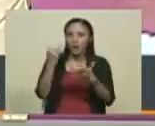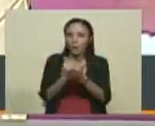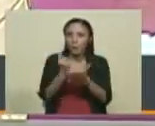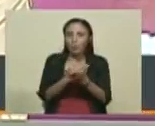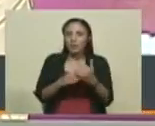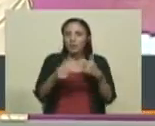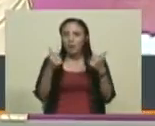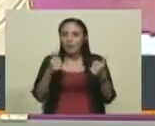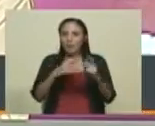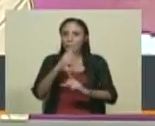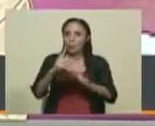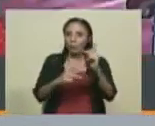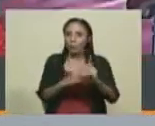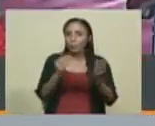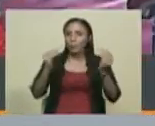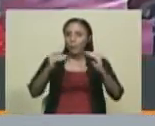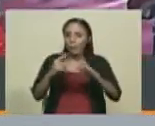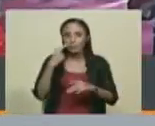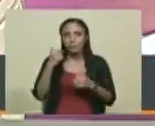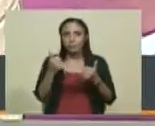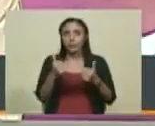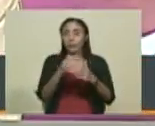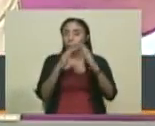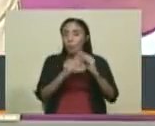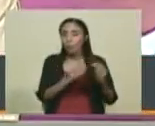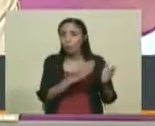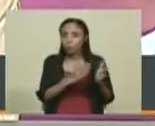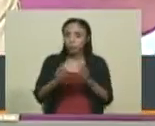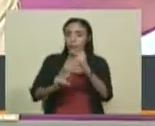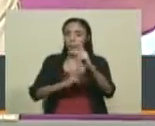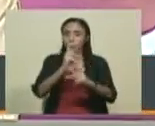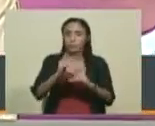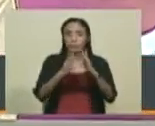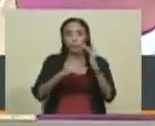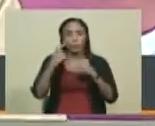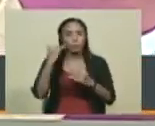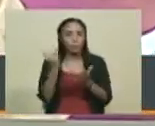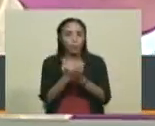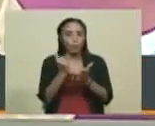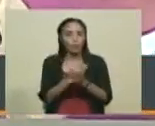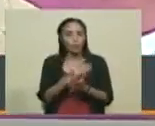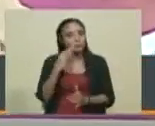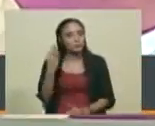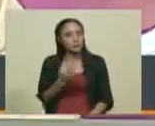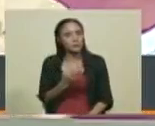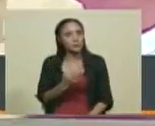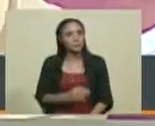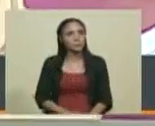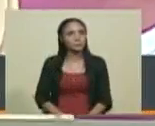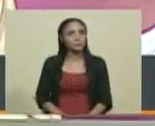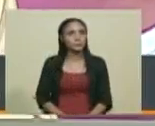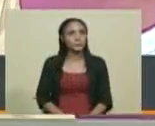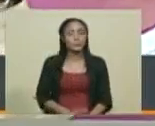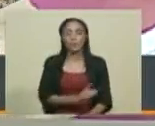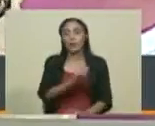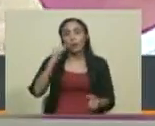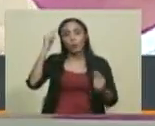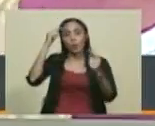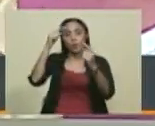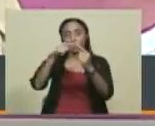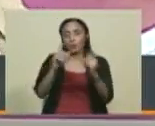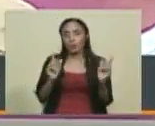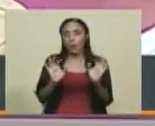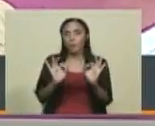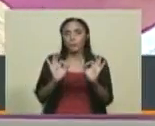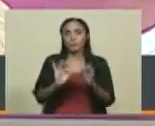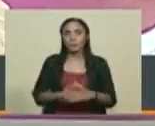seguridad permanentemente de todos los procesos. Y les pido una tarea especial, nueva. Nueva no, perdón.